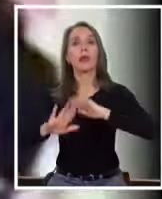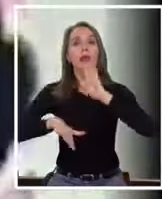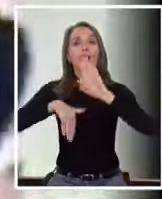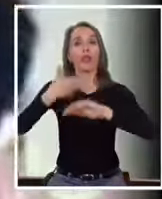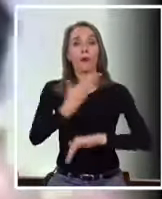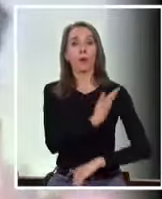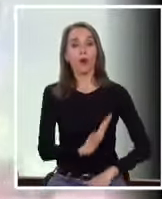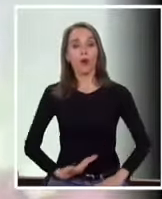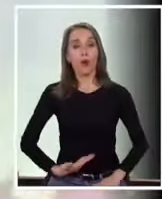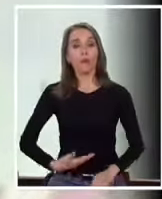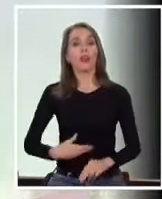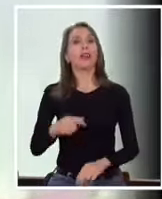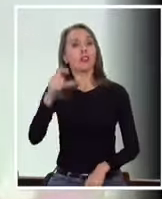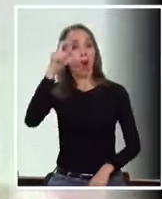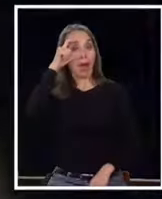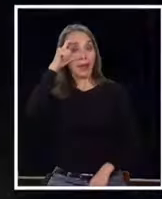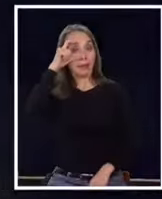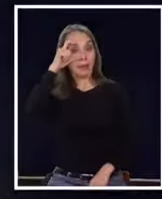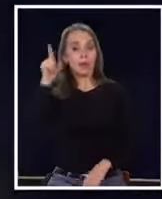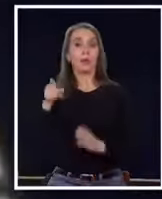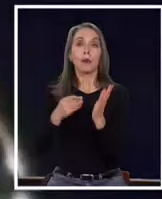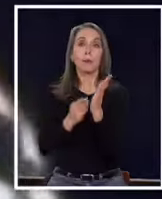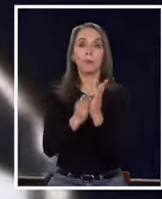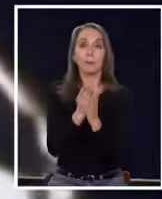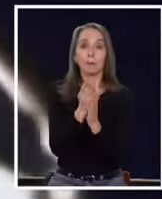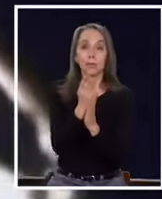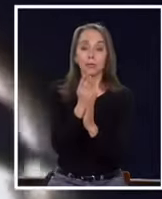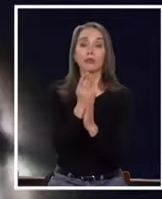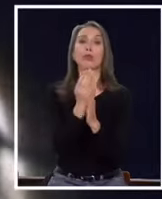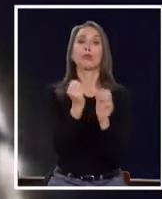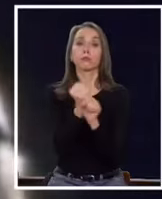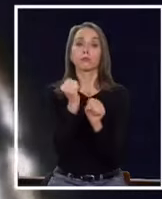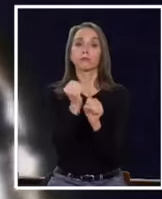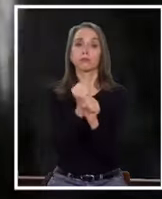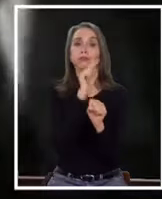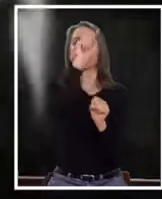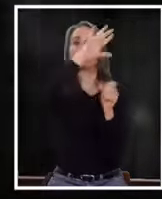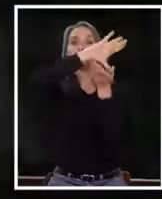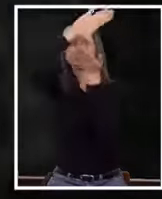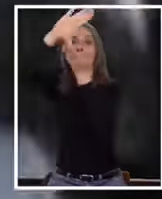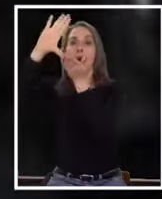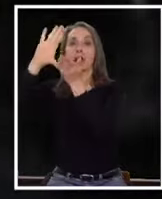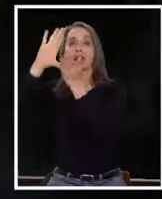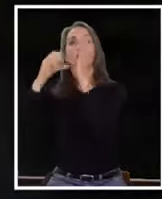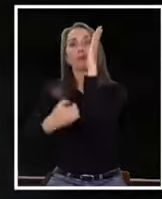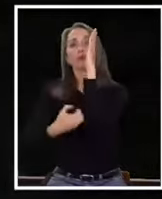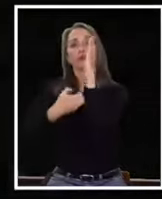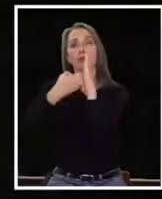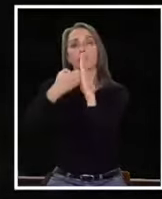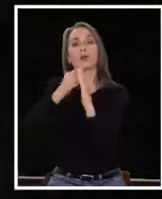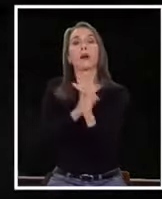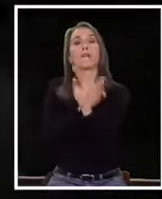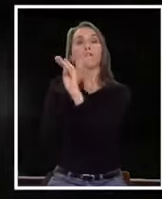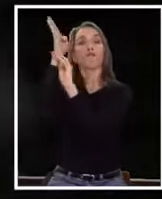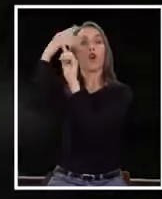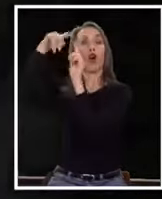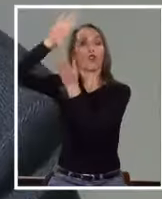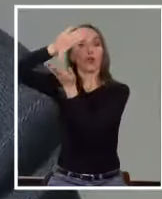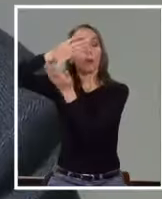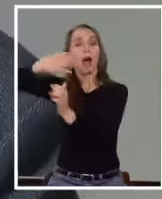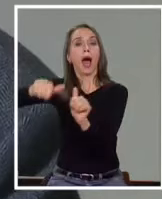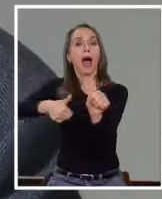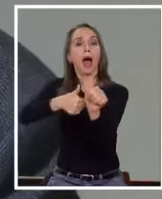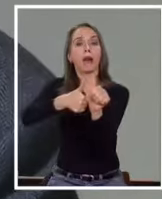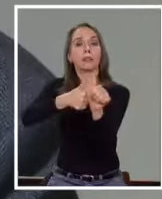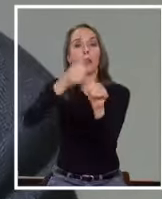Posteriormente, en el gobierno de Salvador Allende, inició una larga carrera en el extranjero. Y él fue a asesorar